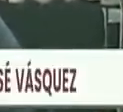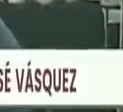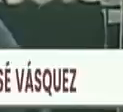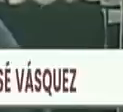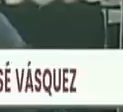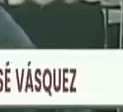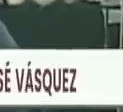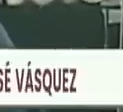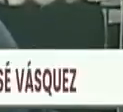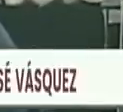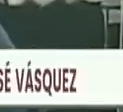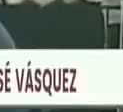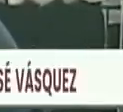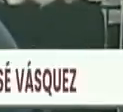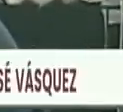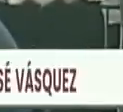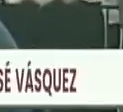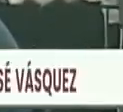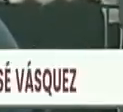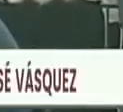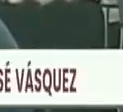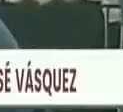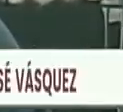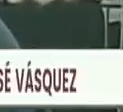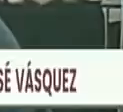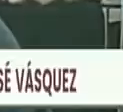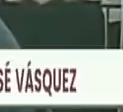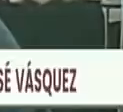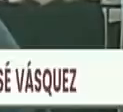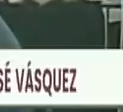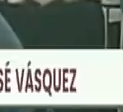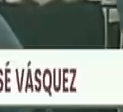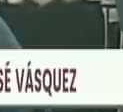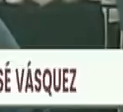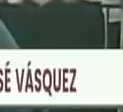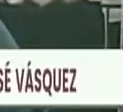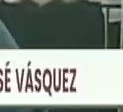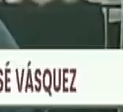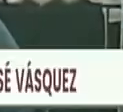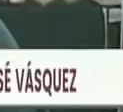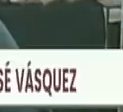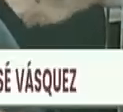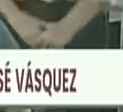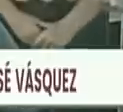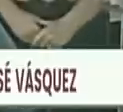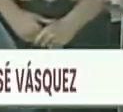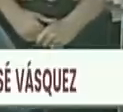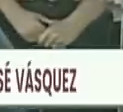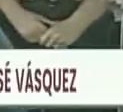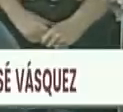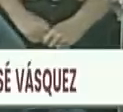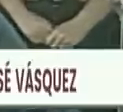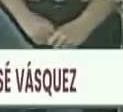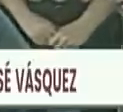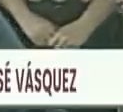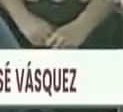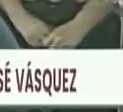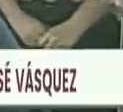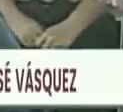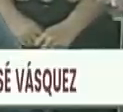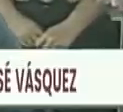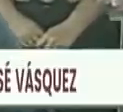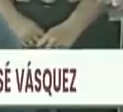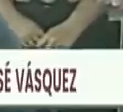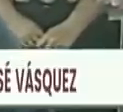Cabello, durante acto de juramentación al gobernador reelecto del estado Guárico, José Vázquez. Destacaba, pues,